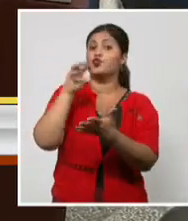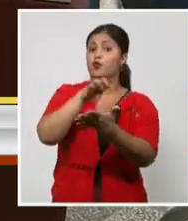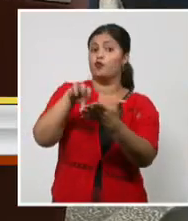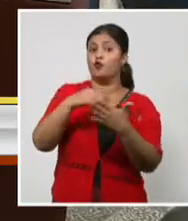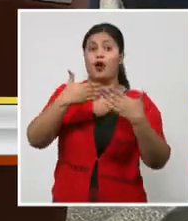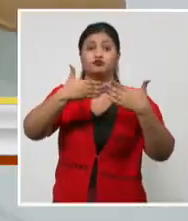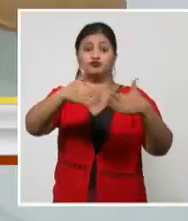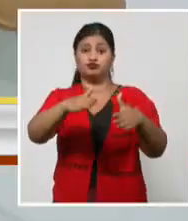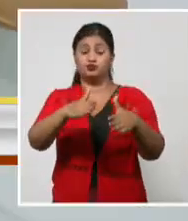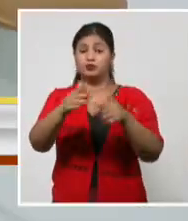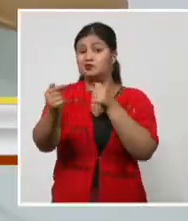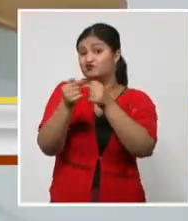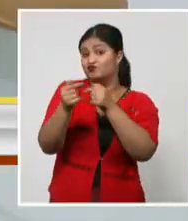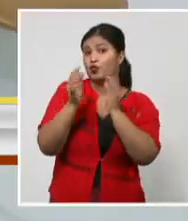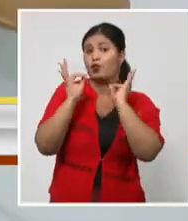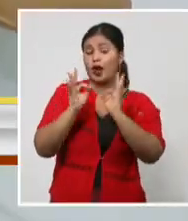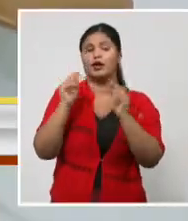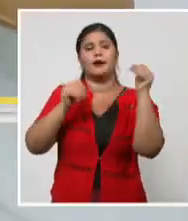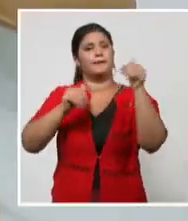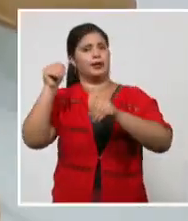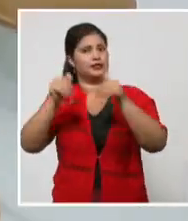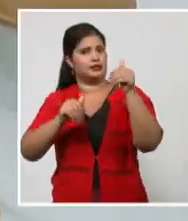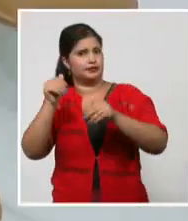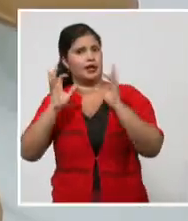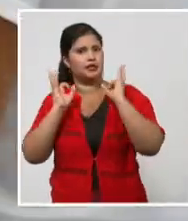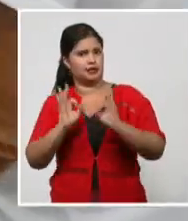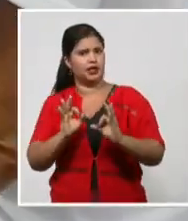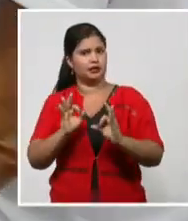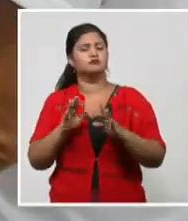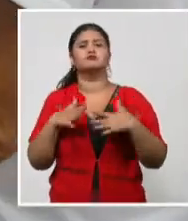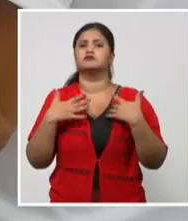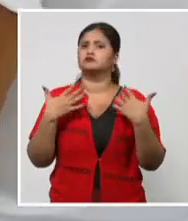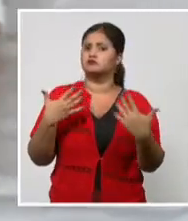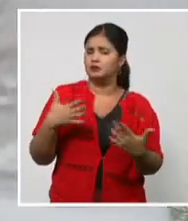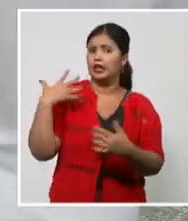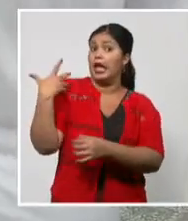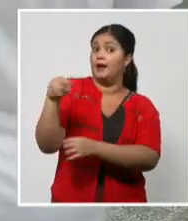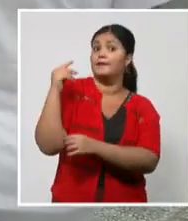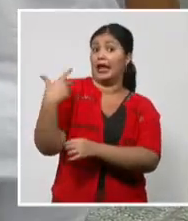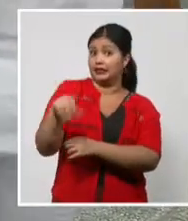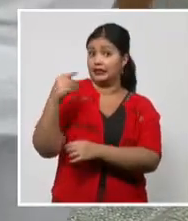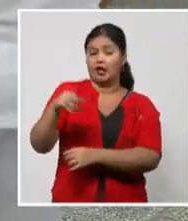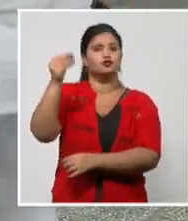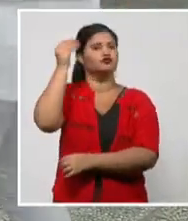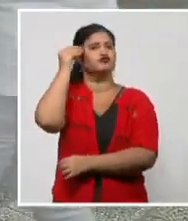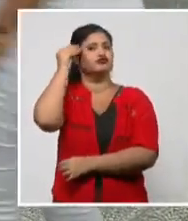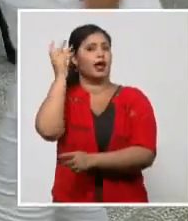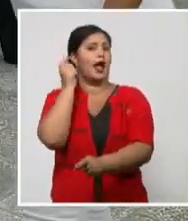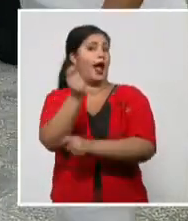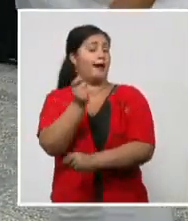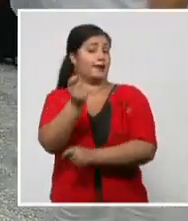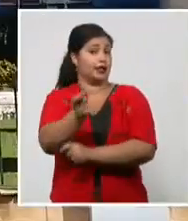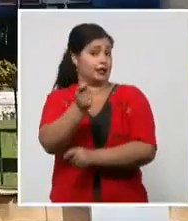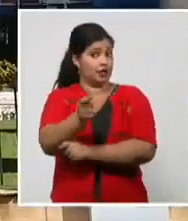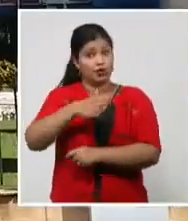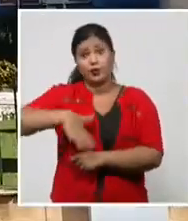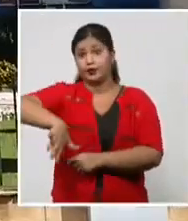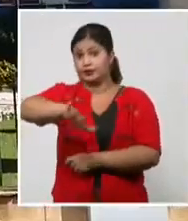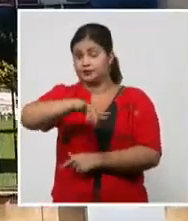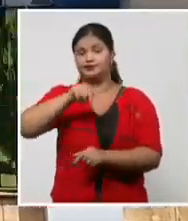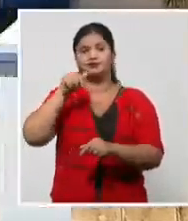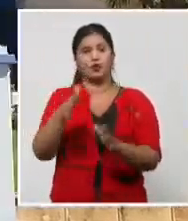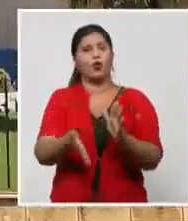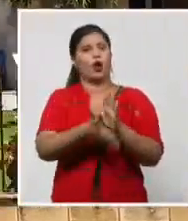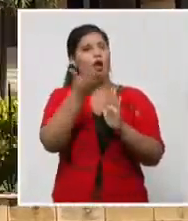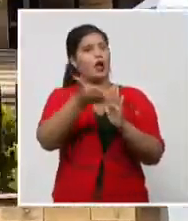de socorristas de especialistas de medicina crítica y emergencia a parte del aprendizaje del entrenamiento motor la remodelación y mantenimiento